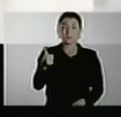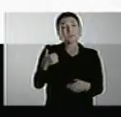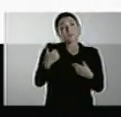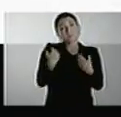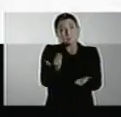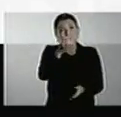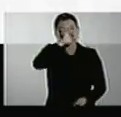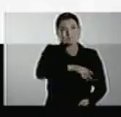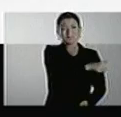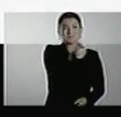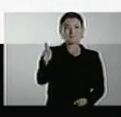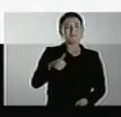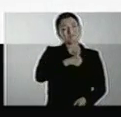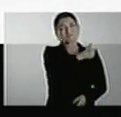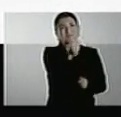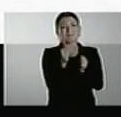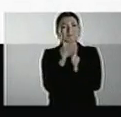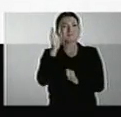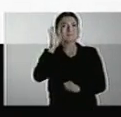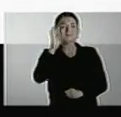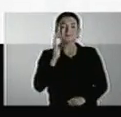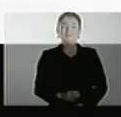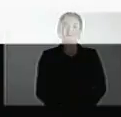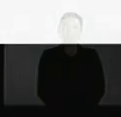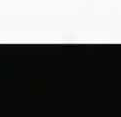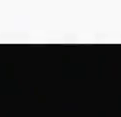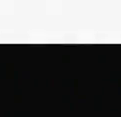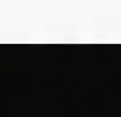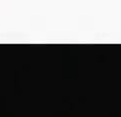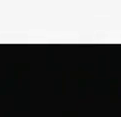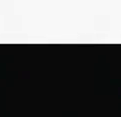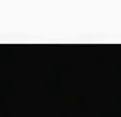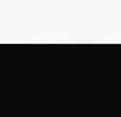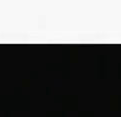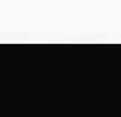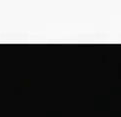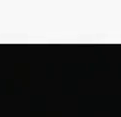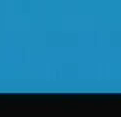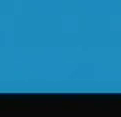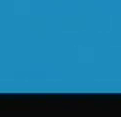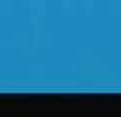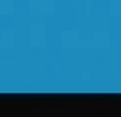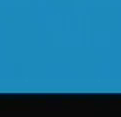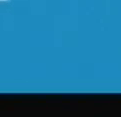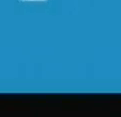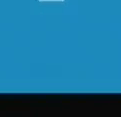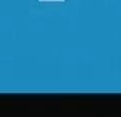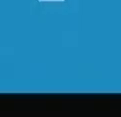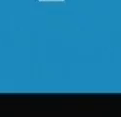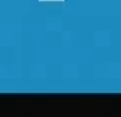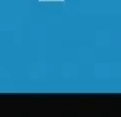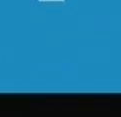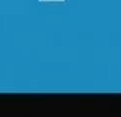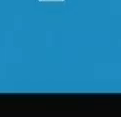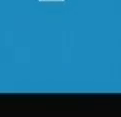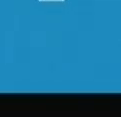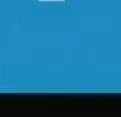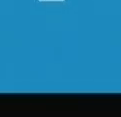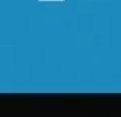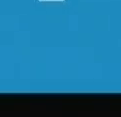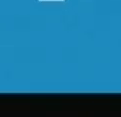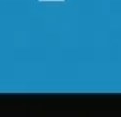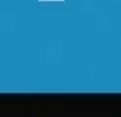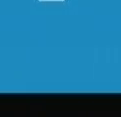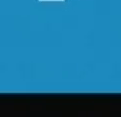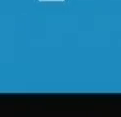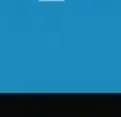todos. Para un Chile de todos, todos con Michelle. Este fin de semana, sé parte